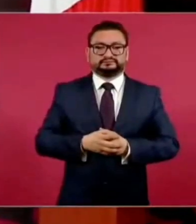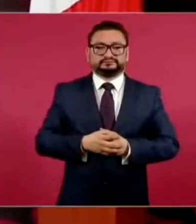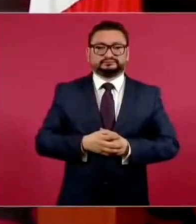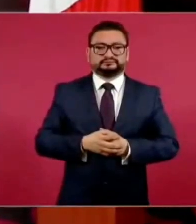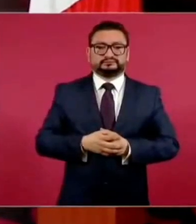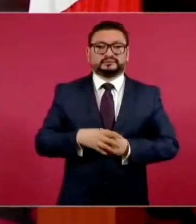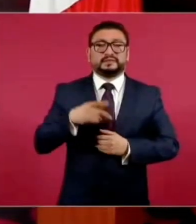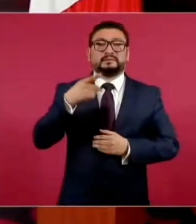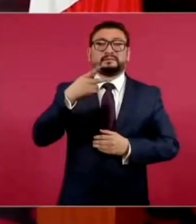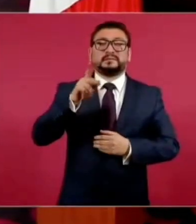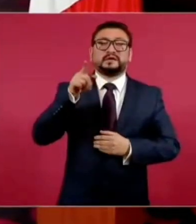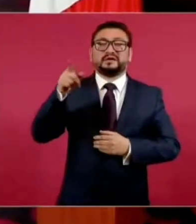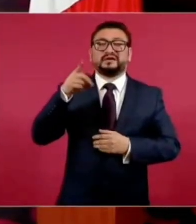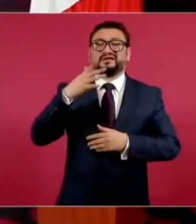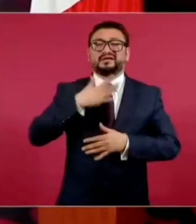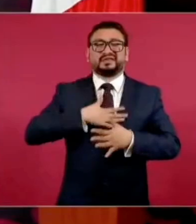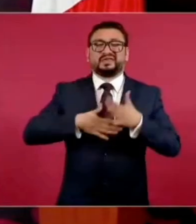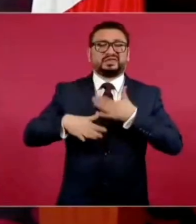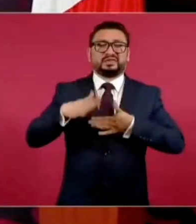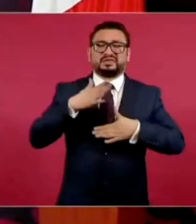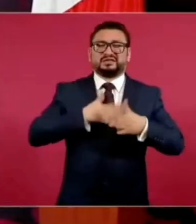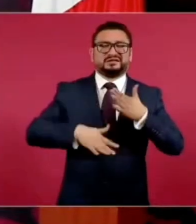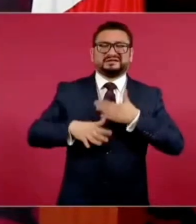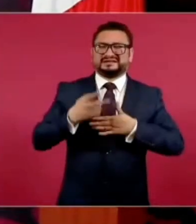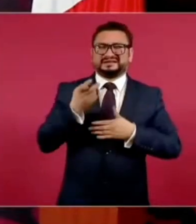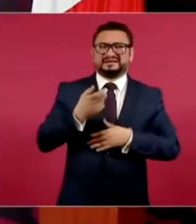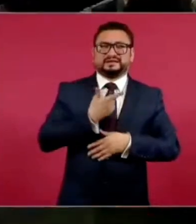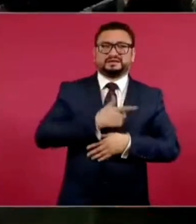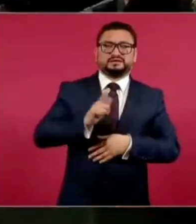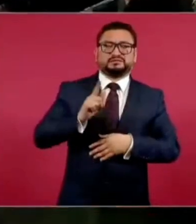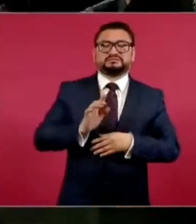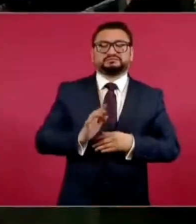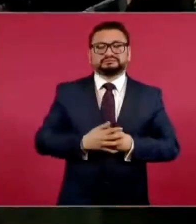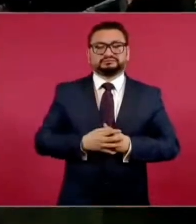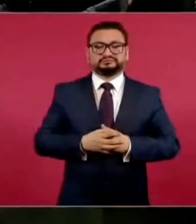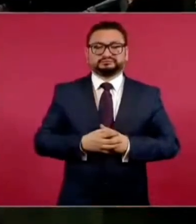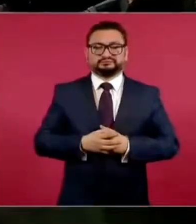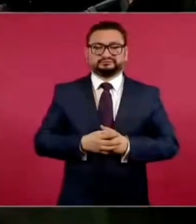Pero se cansó de eso.